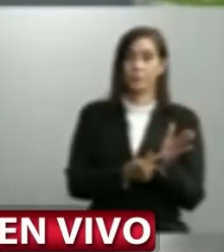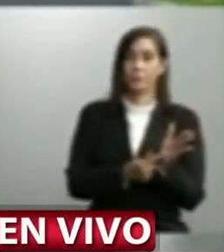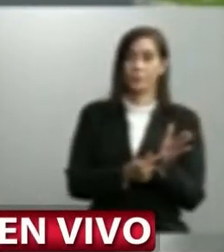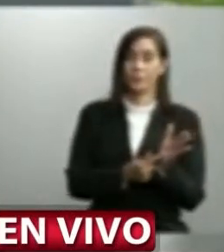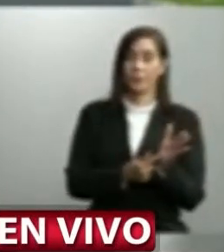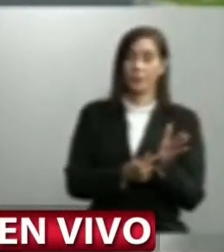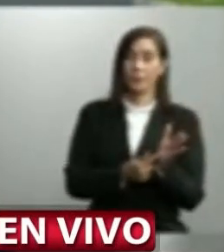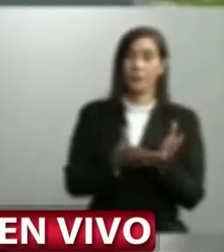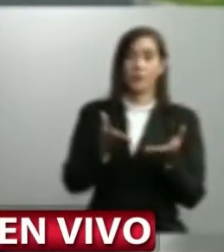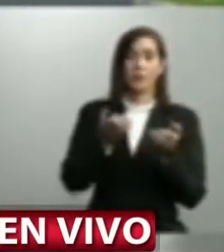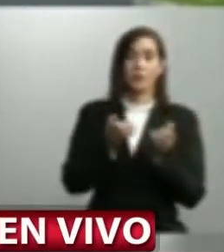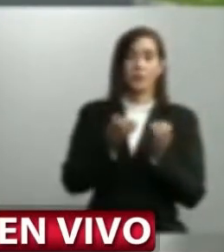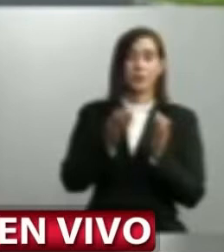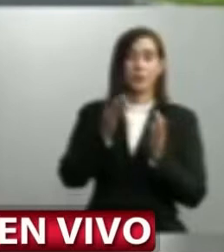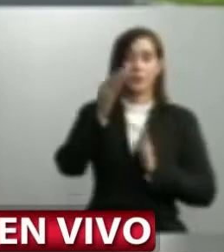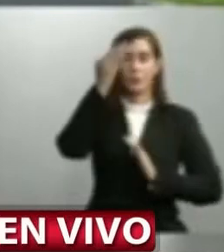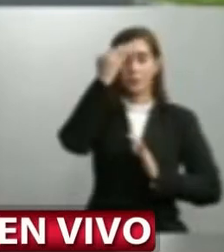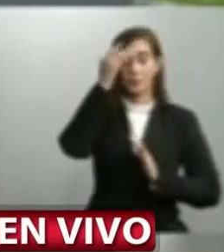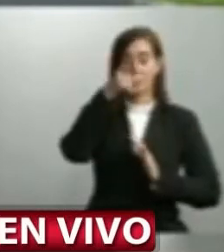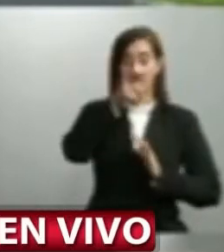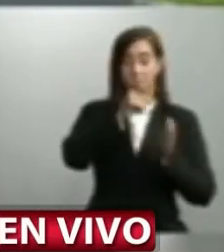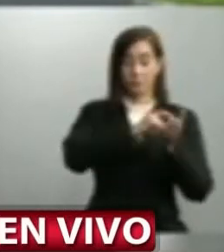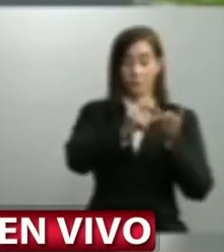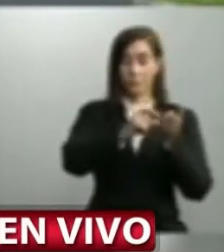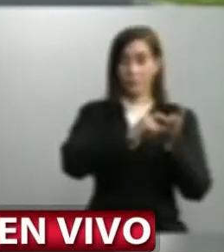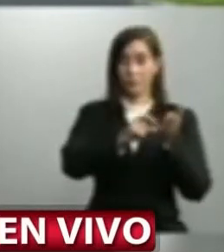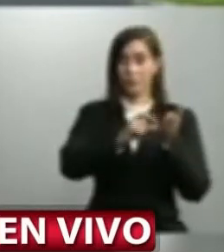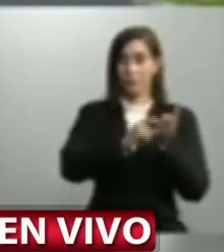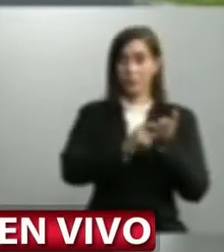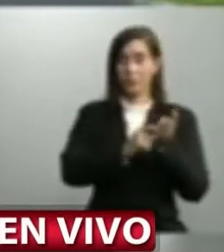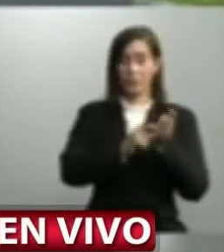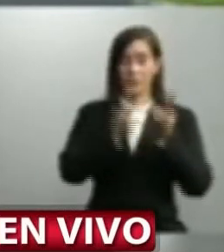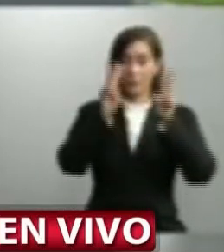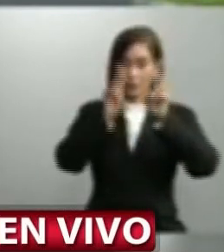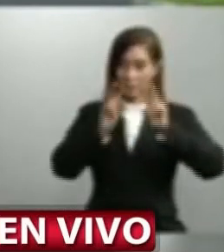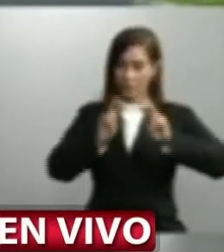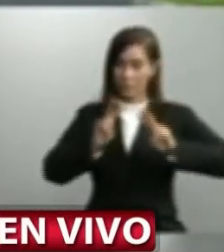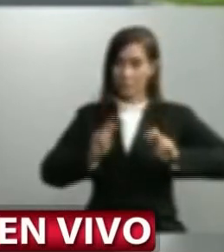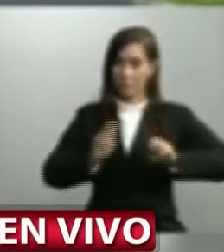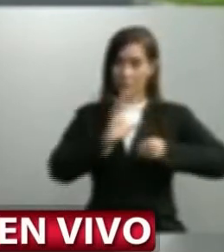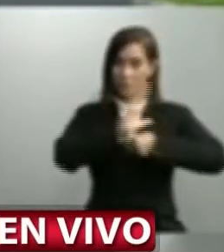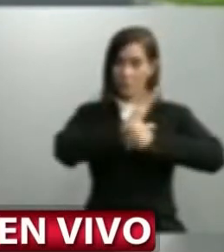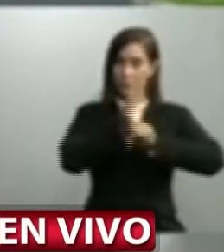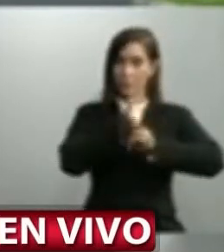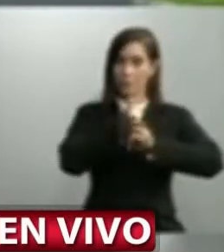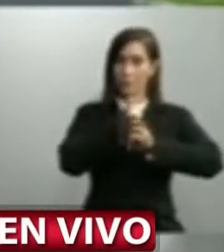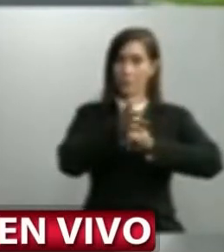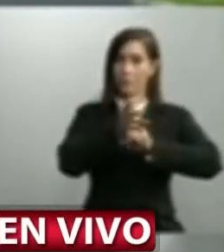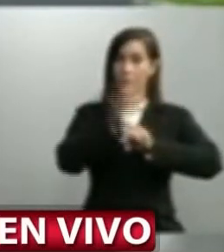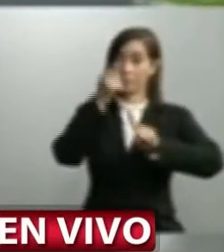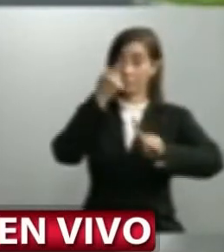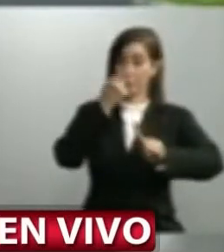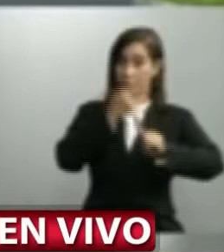me gustaría saber si en esas actas que usted tiene, el diagnóstico que establece es de COVID